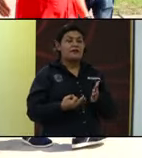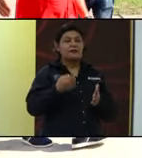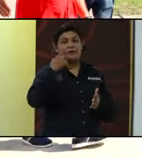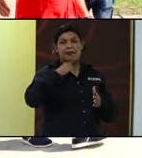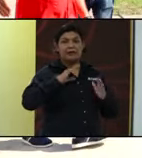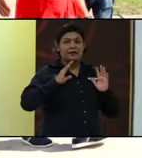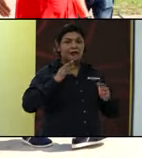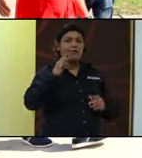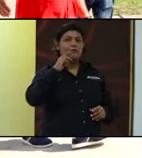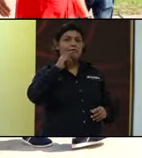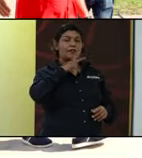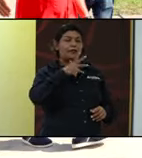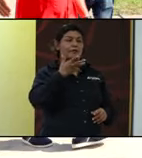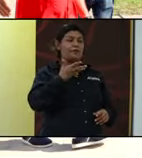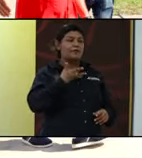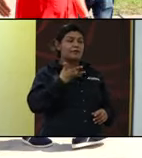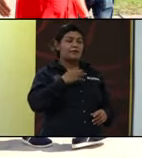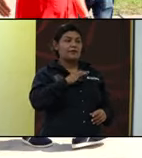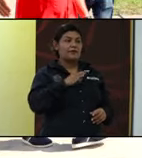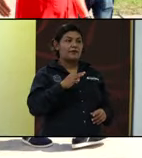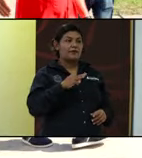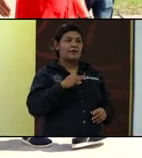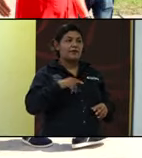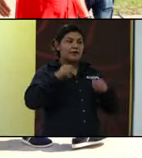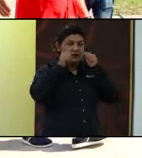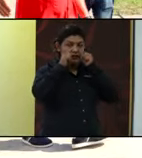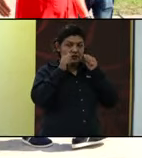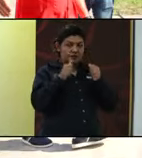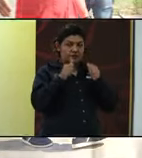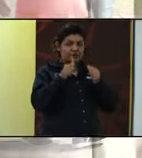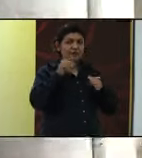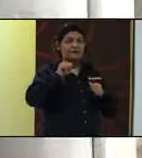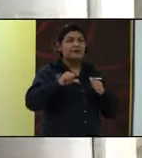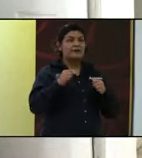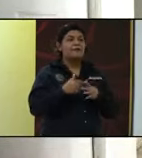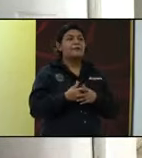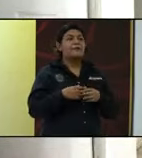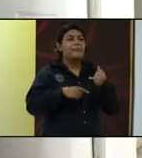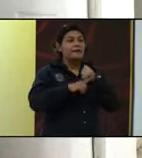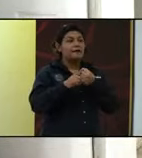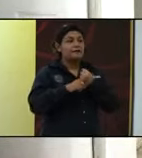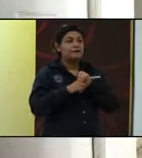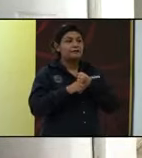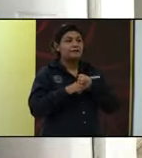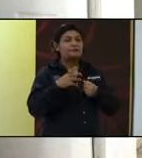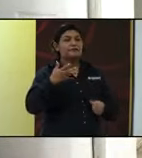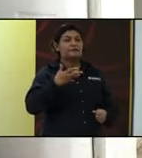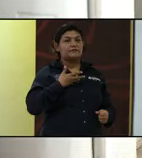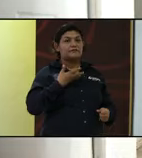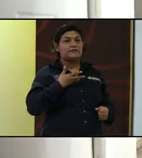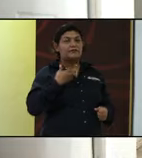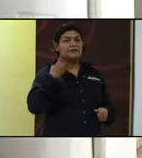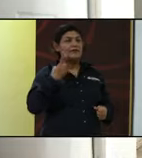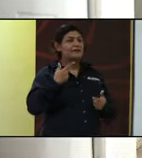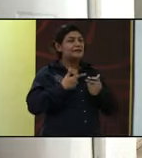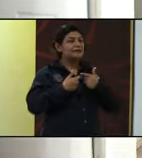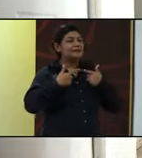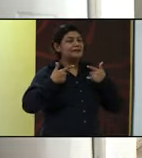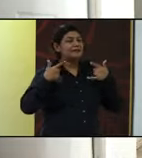que pronto podamos iniciar ya con la atención a este tipo de problema social que tenemos con una